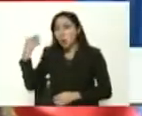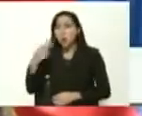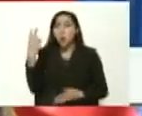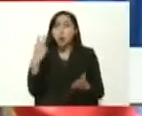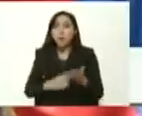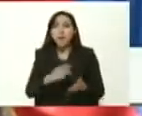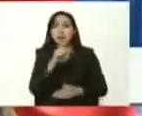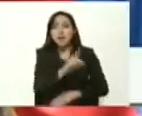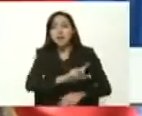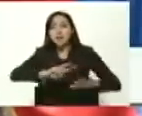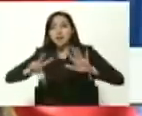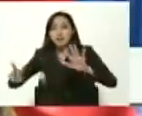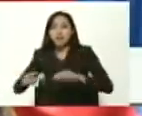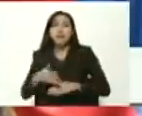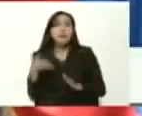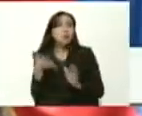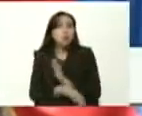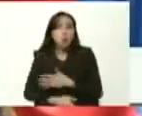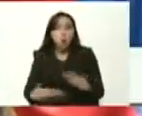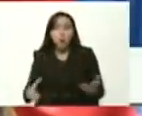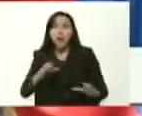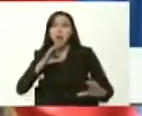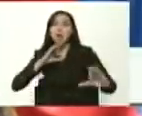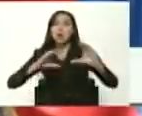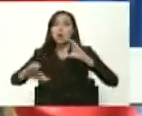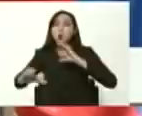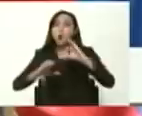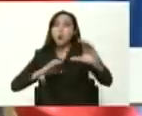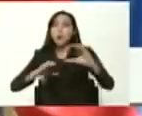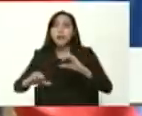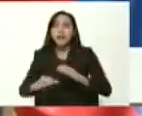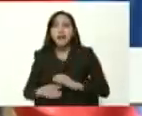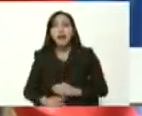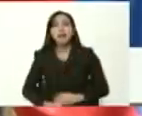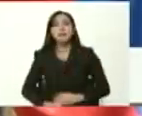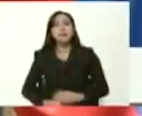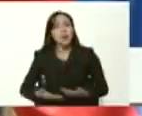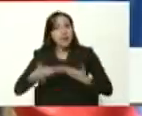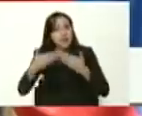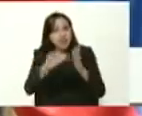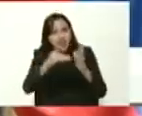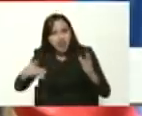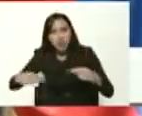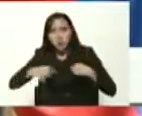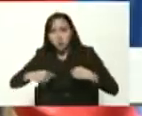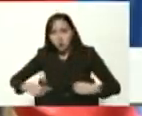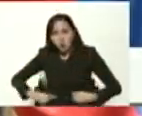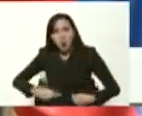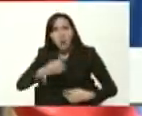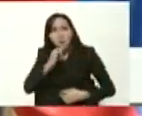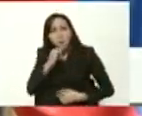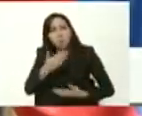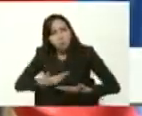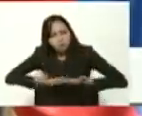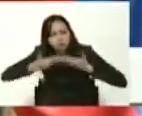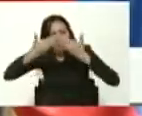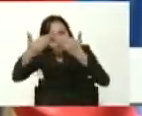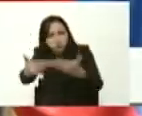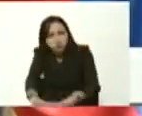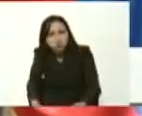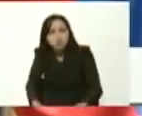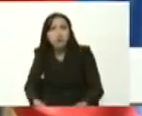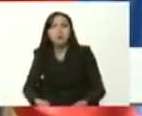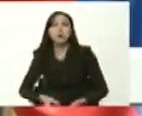2017, de comunicar como debe ser dentro del derecho humano también a la información siempre